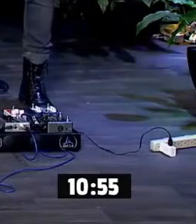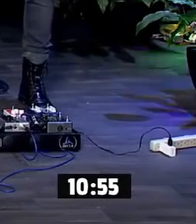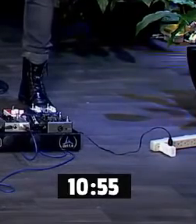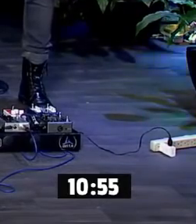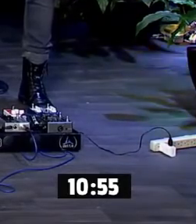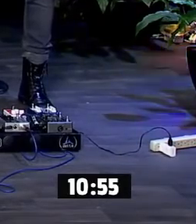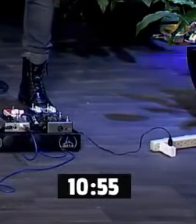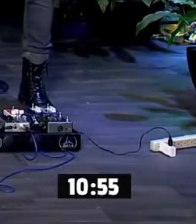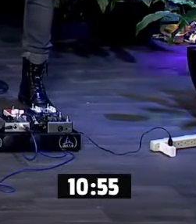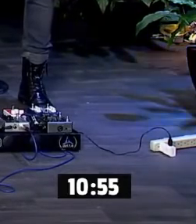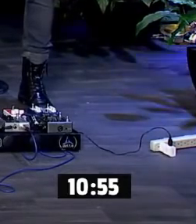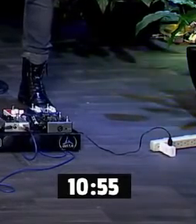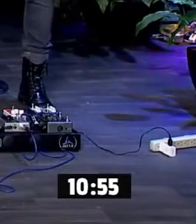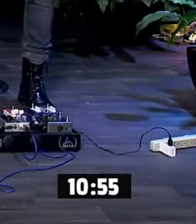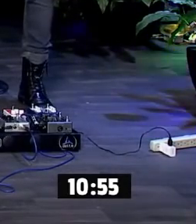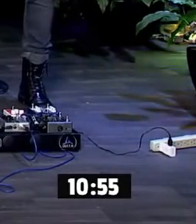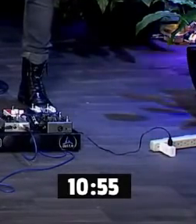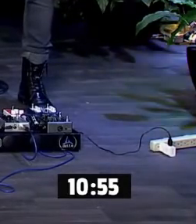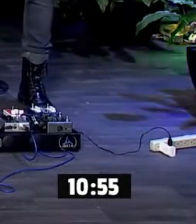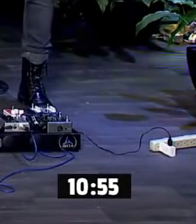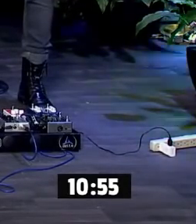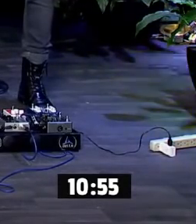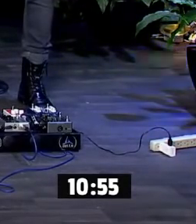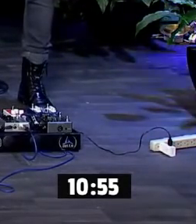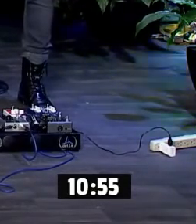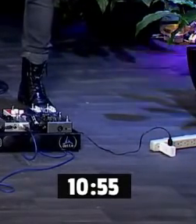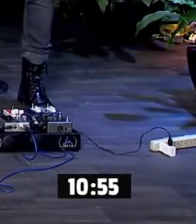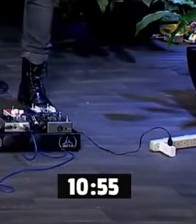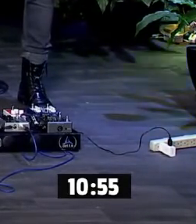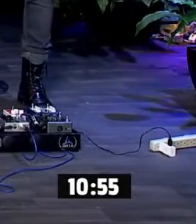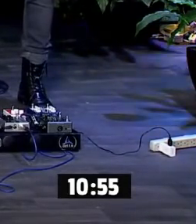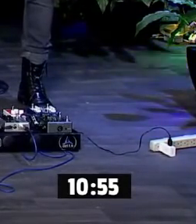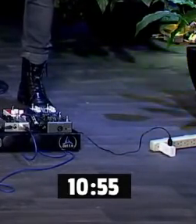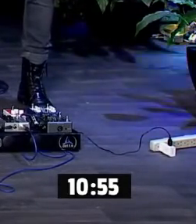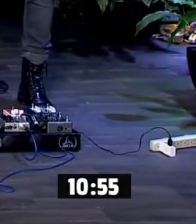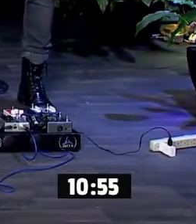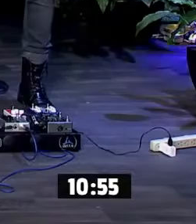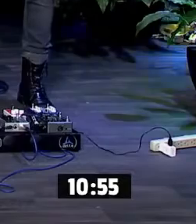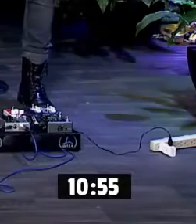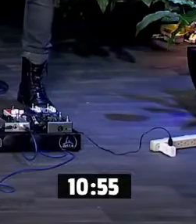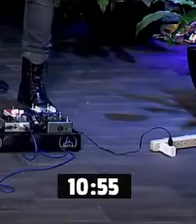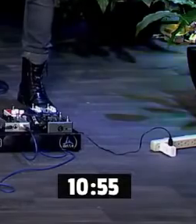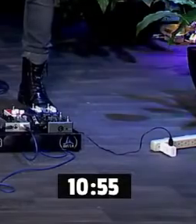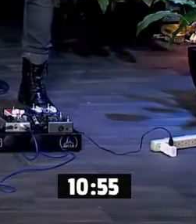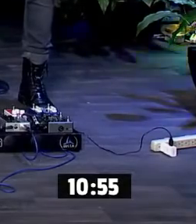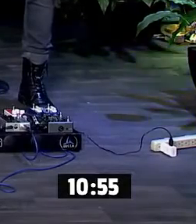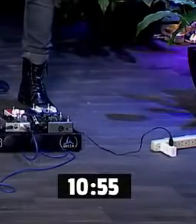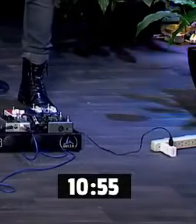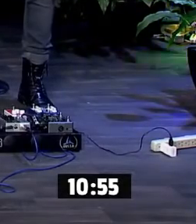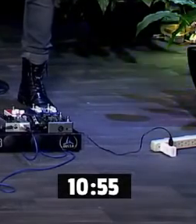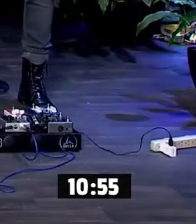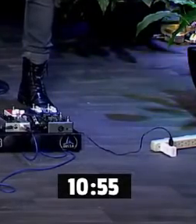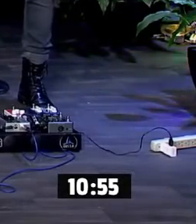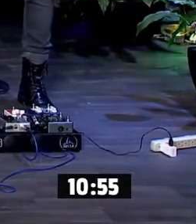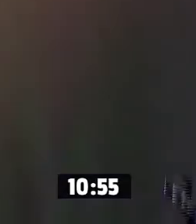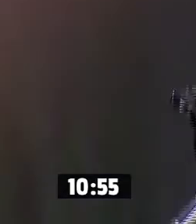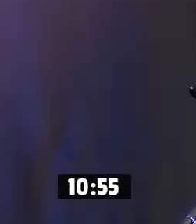Quien me dé calor. Oh, oh,